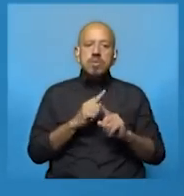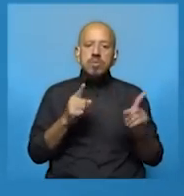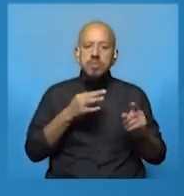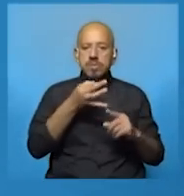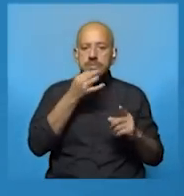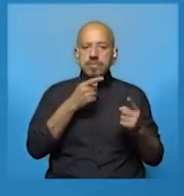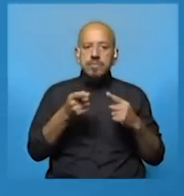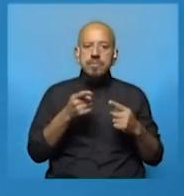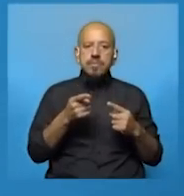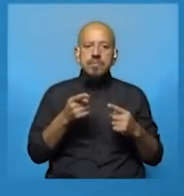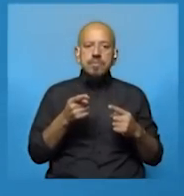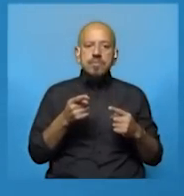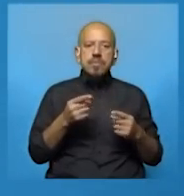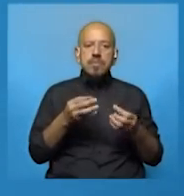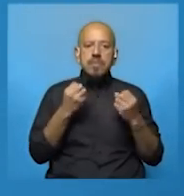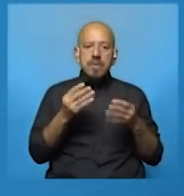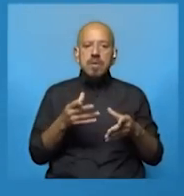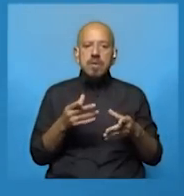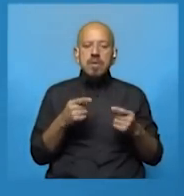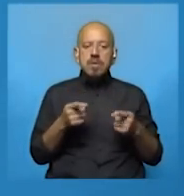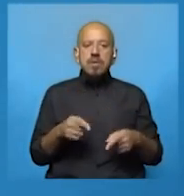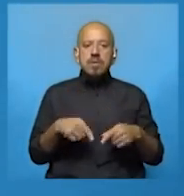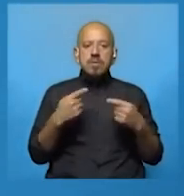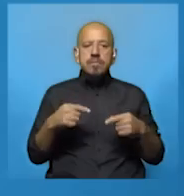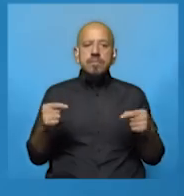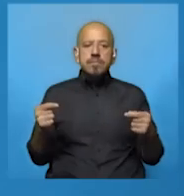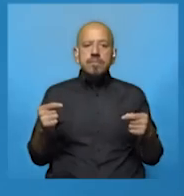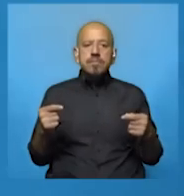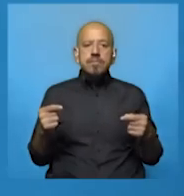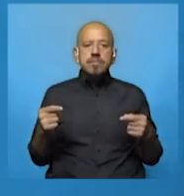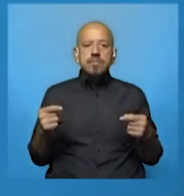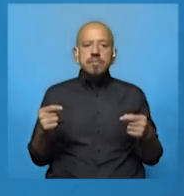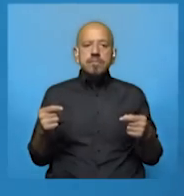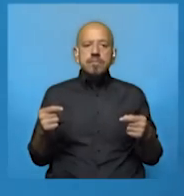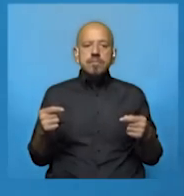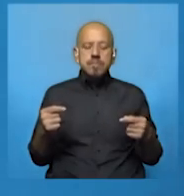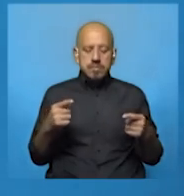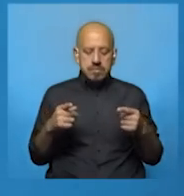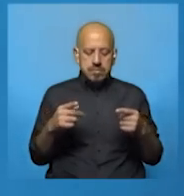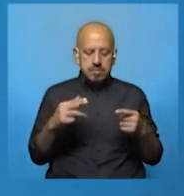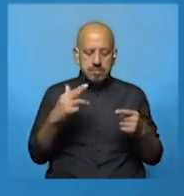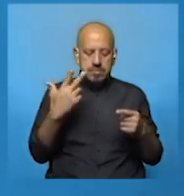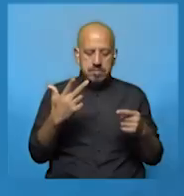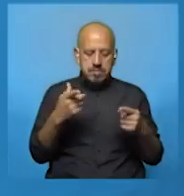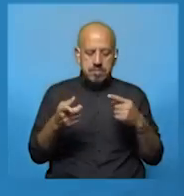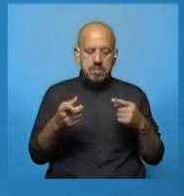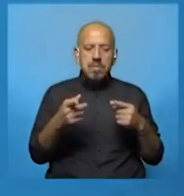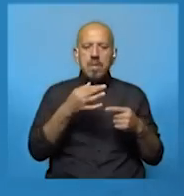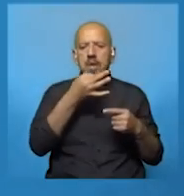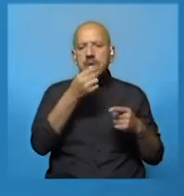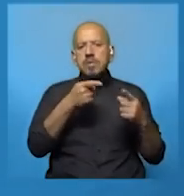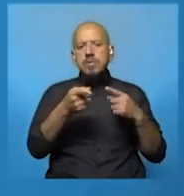creo yo con la contundencia que se debería hablar porque todo este tipo de delitos que uno de los tres creo que lo que lo condenaron a